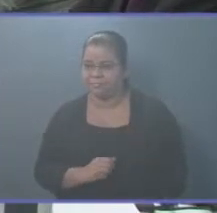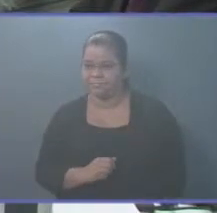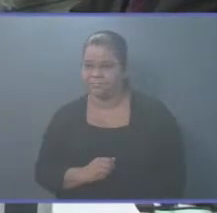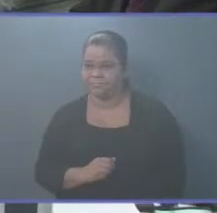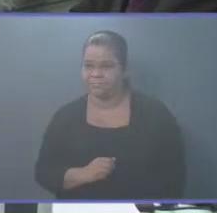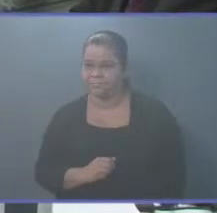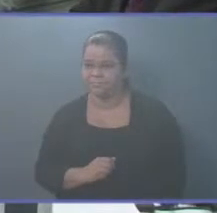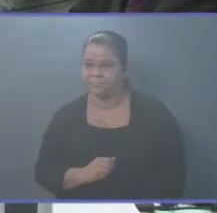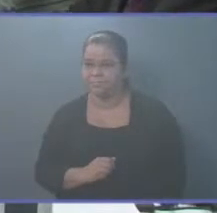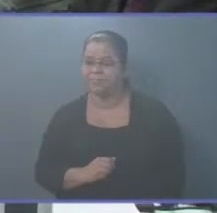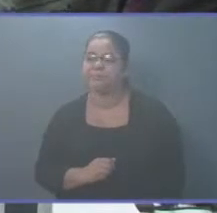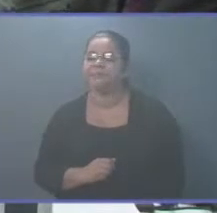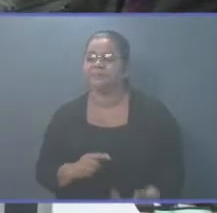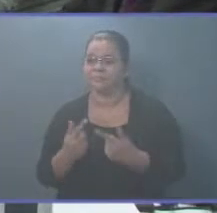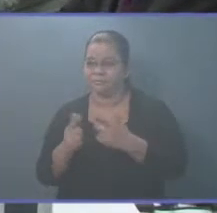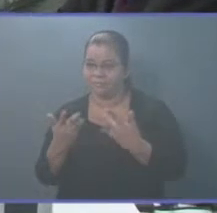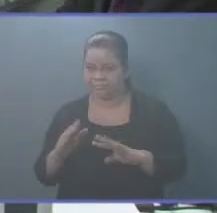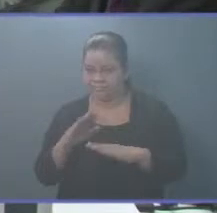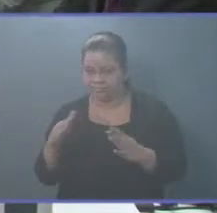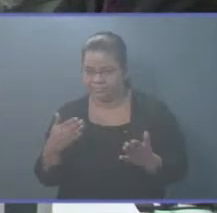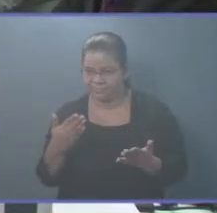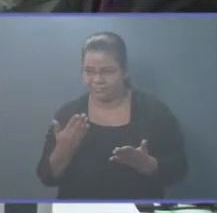El segundo inciso también.